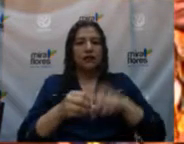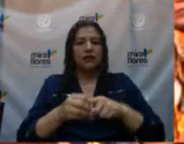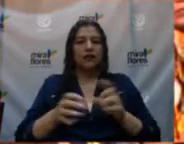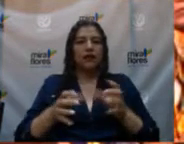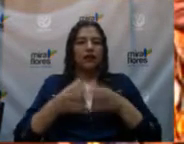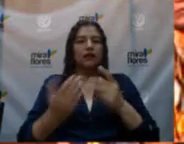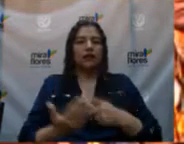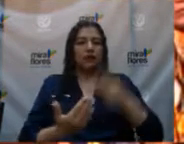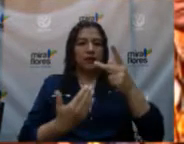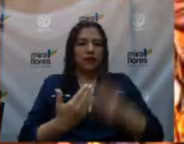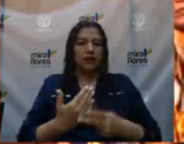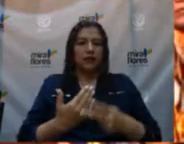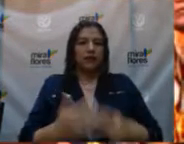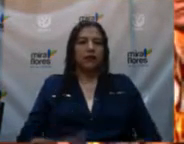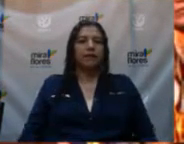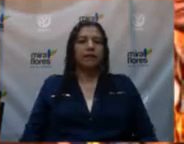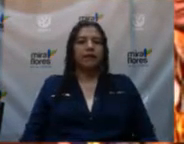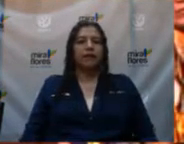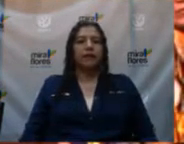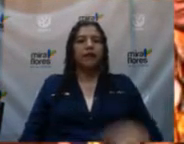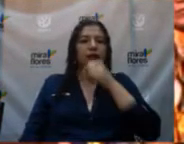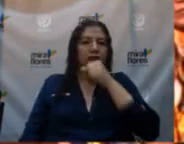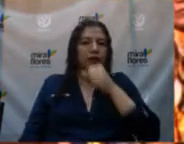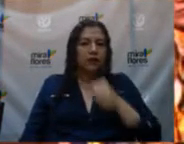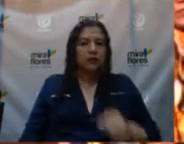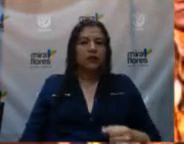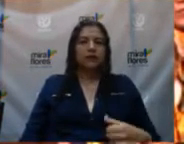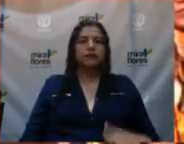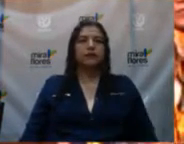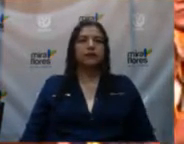del programa de adulto mayor.